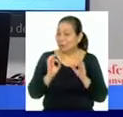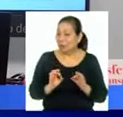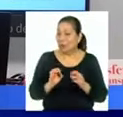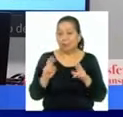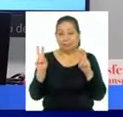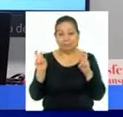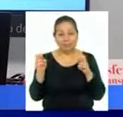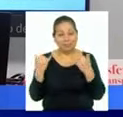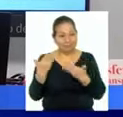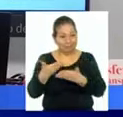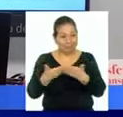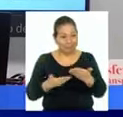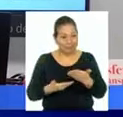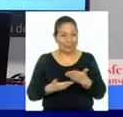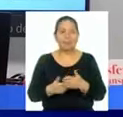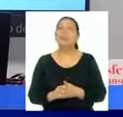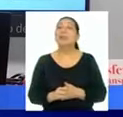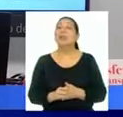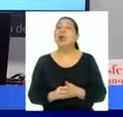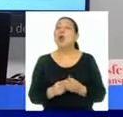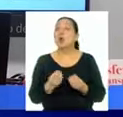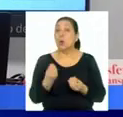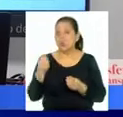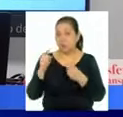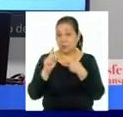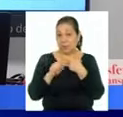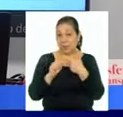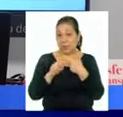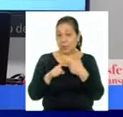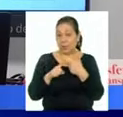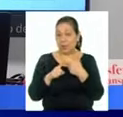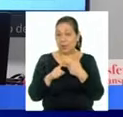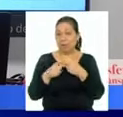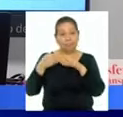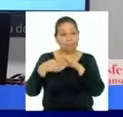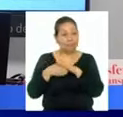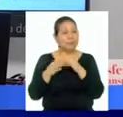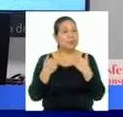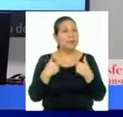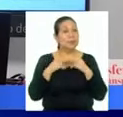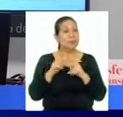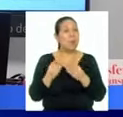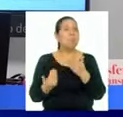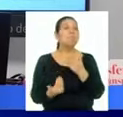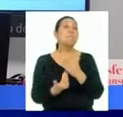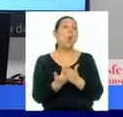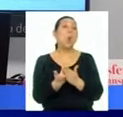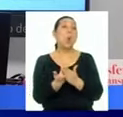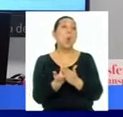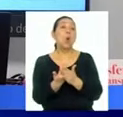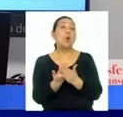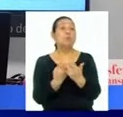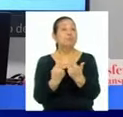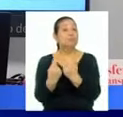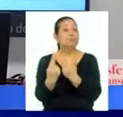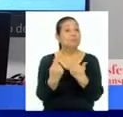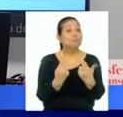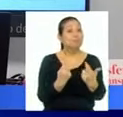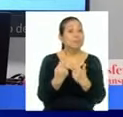los titulares de estas entidades. El segundo eje de intervención tiene que ver con la modernización e